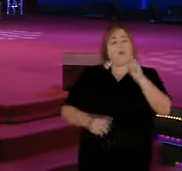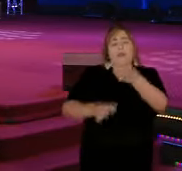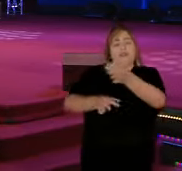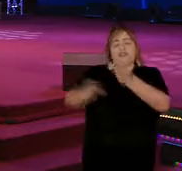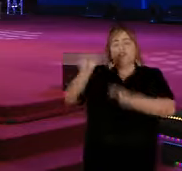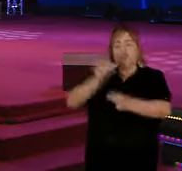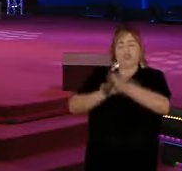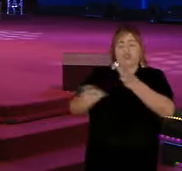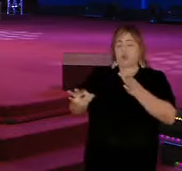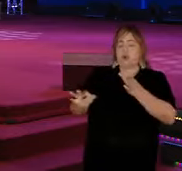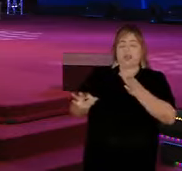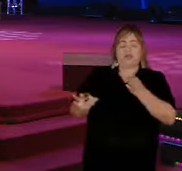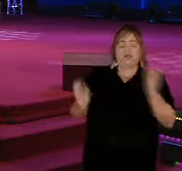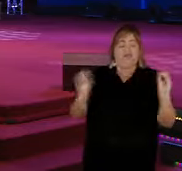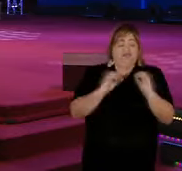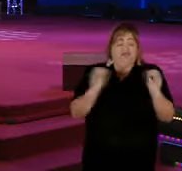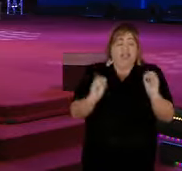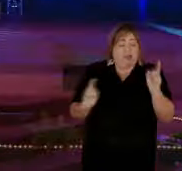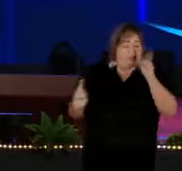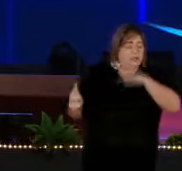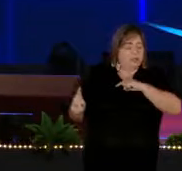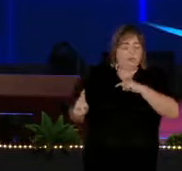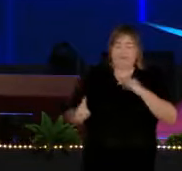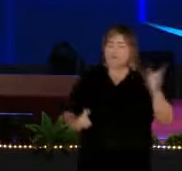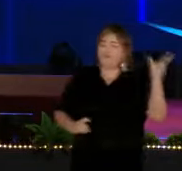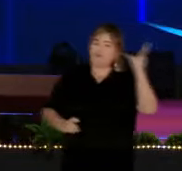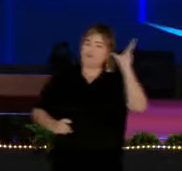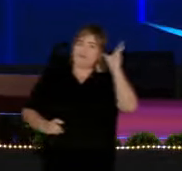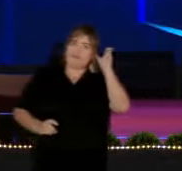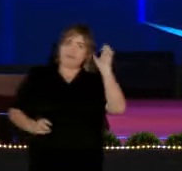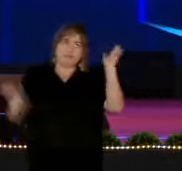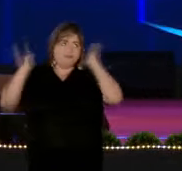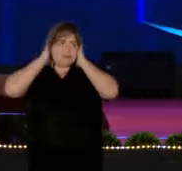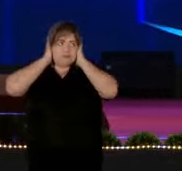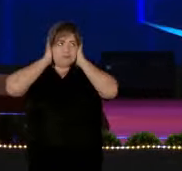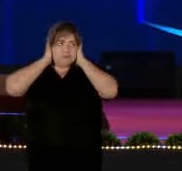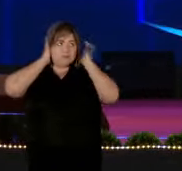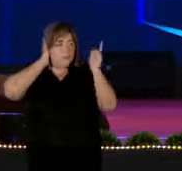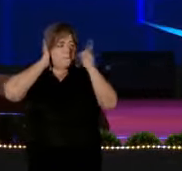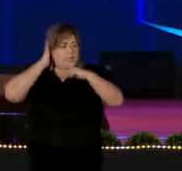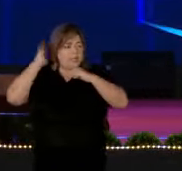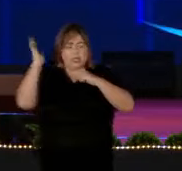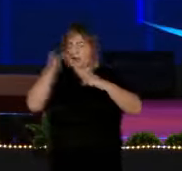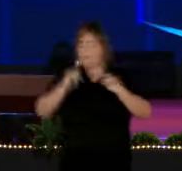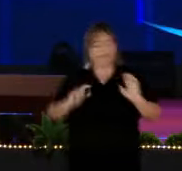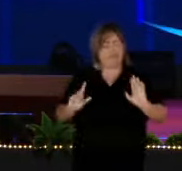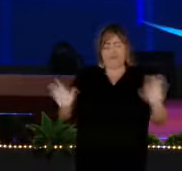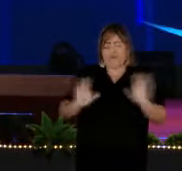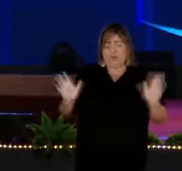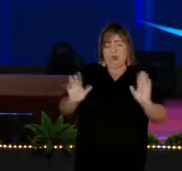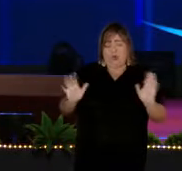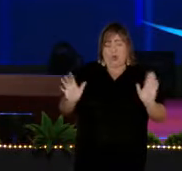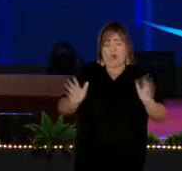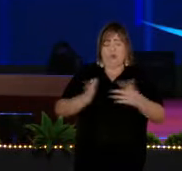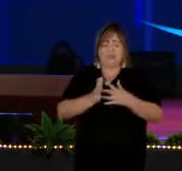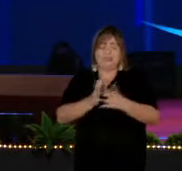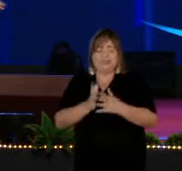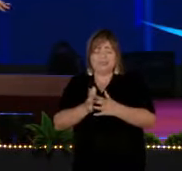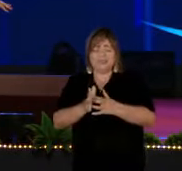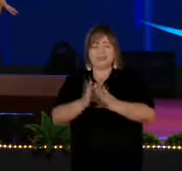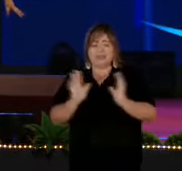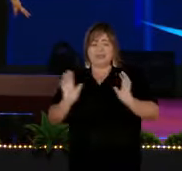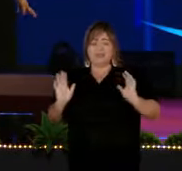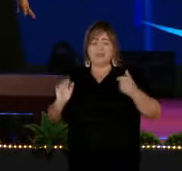por la mentira. No abras tus oídos para escuchar mentiras, porque se te debilita y se te daña el traje.